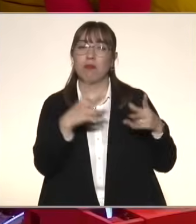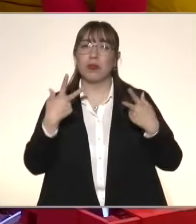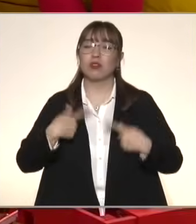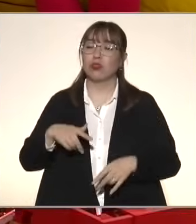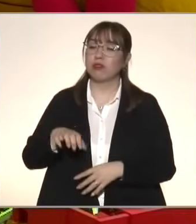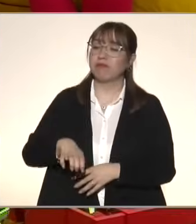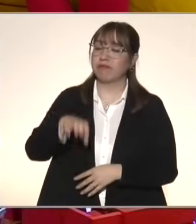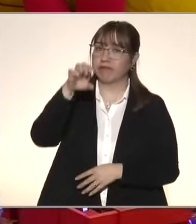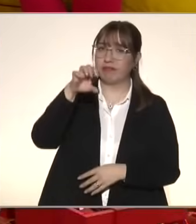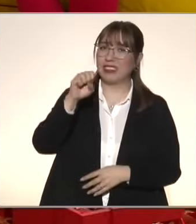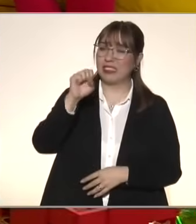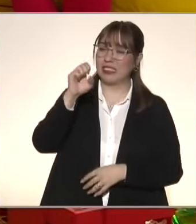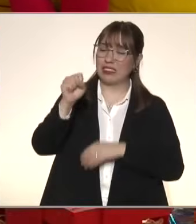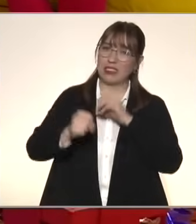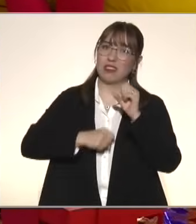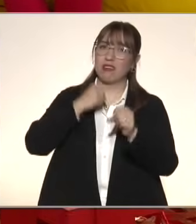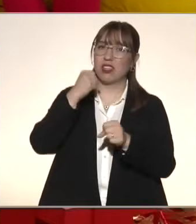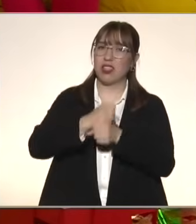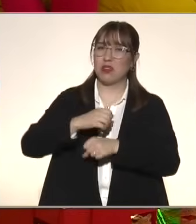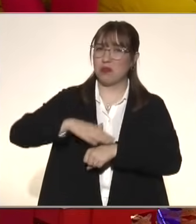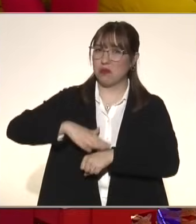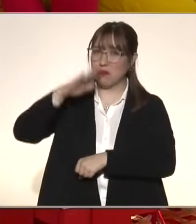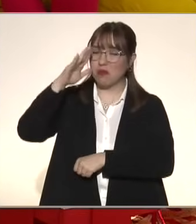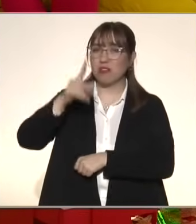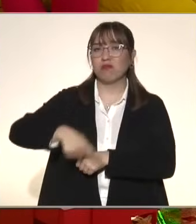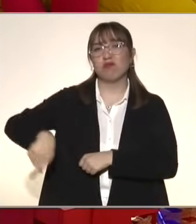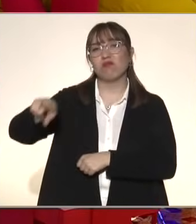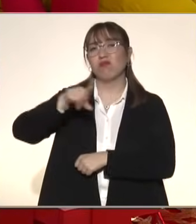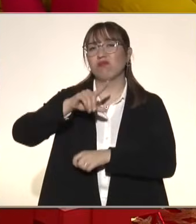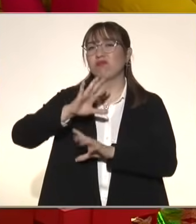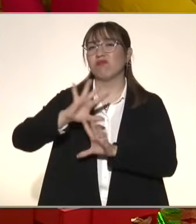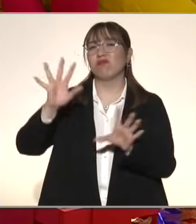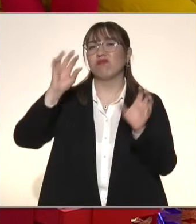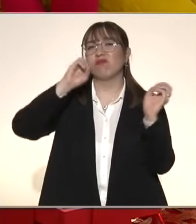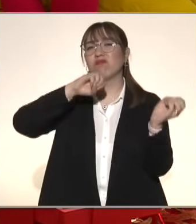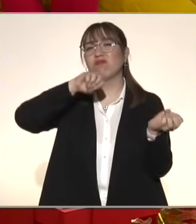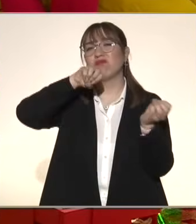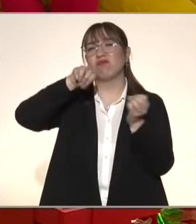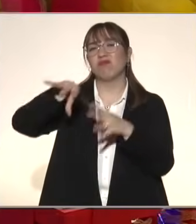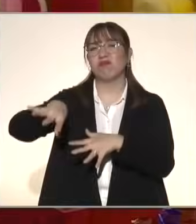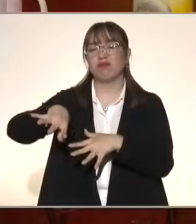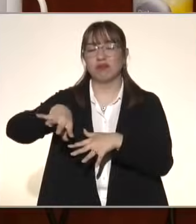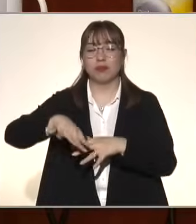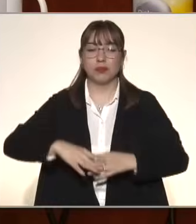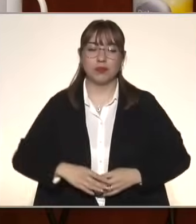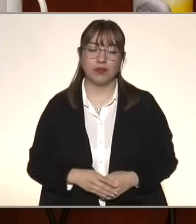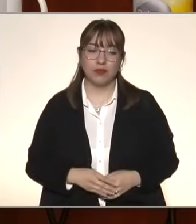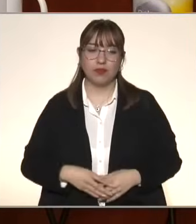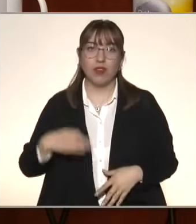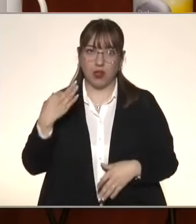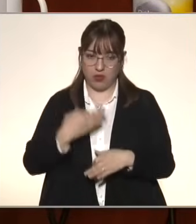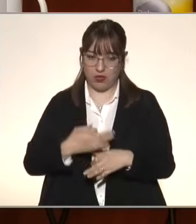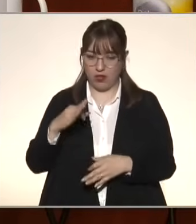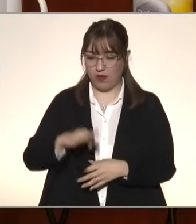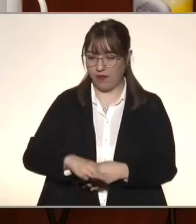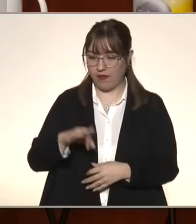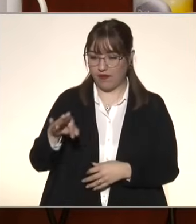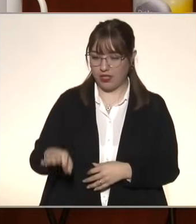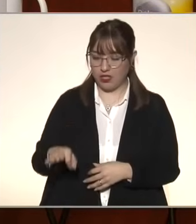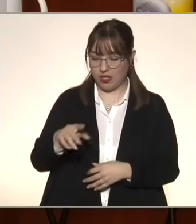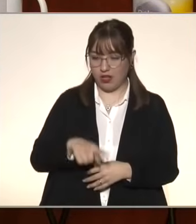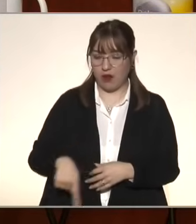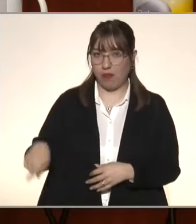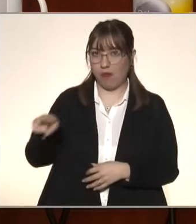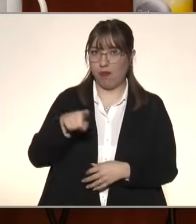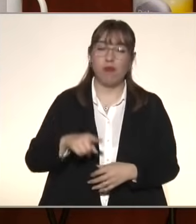de pronto como muy rezagada y pues no es extraño que en estas épocas también sean las que presentan de pronto